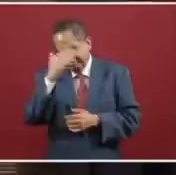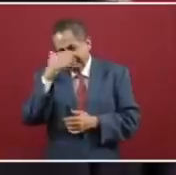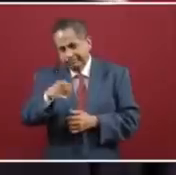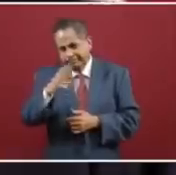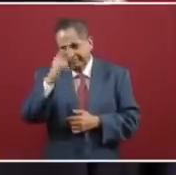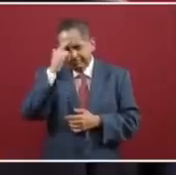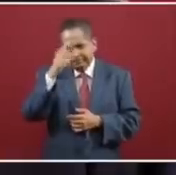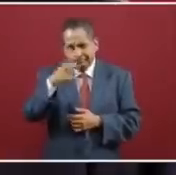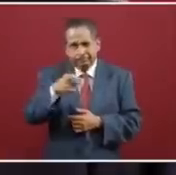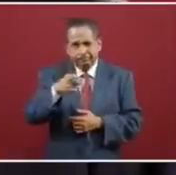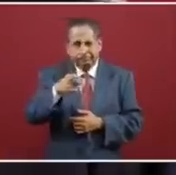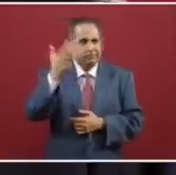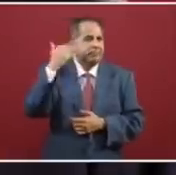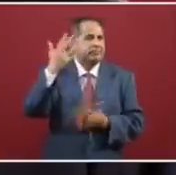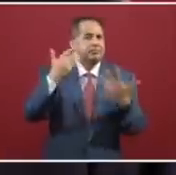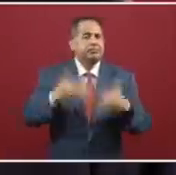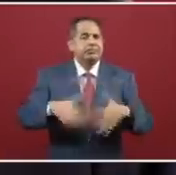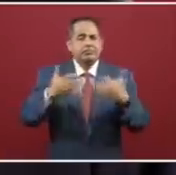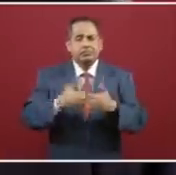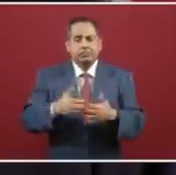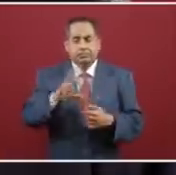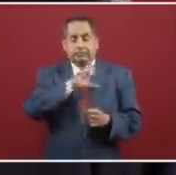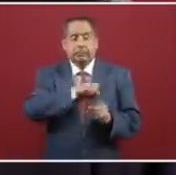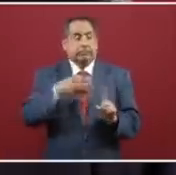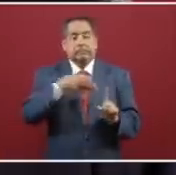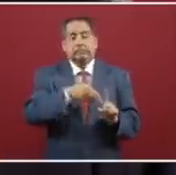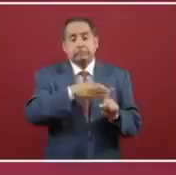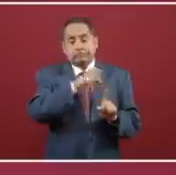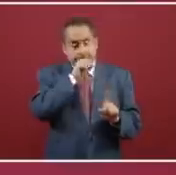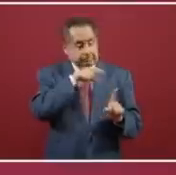habían empresas favoritas